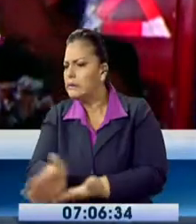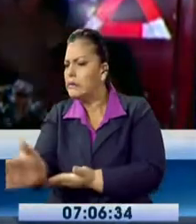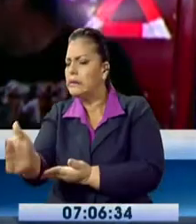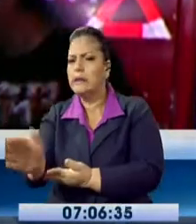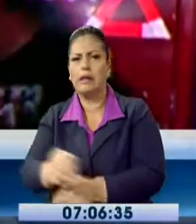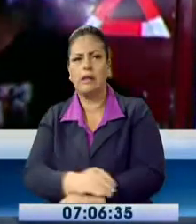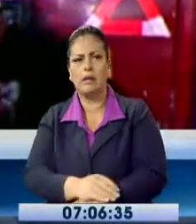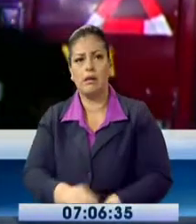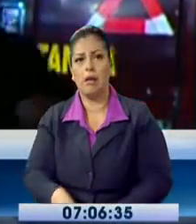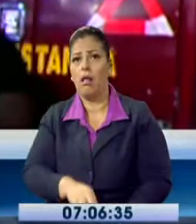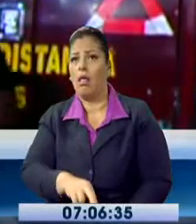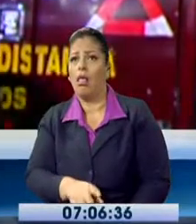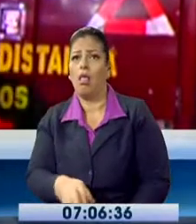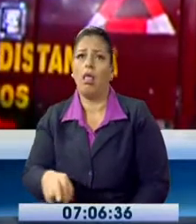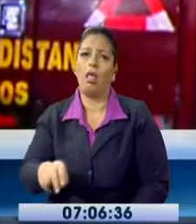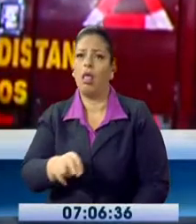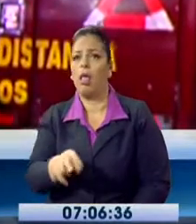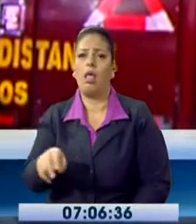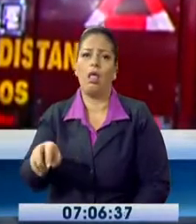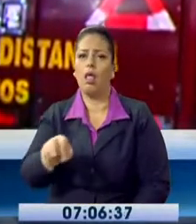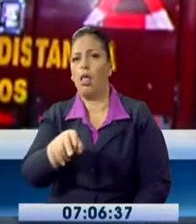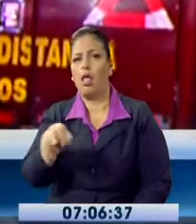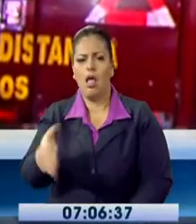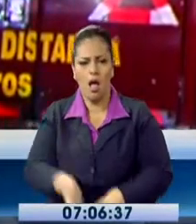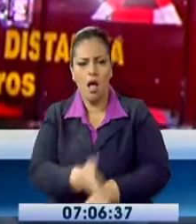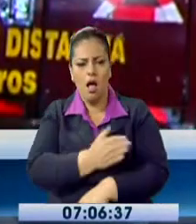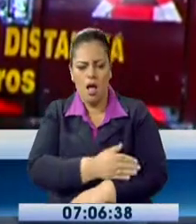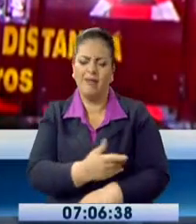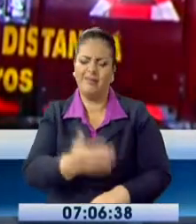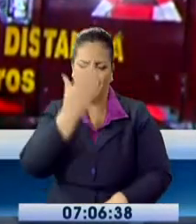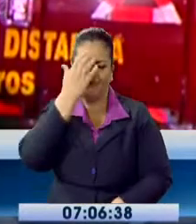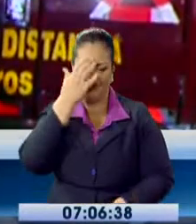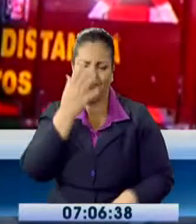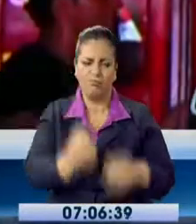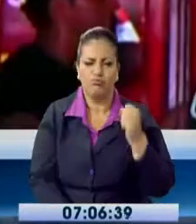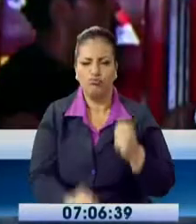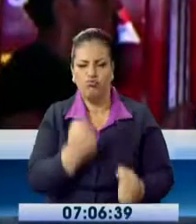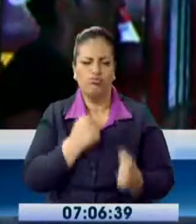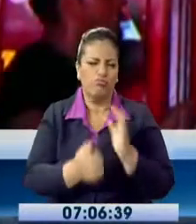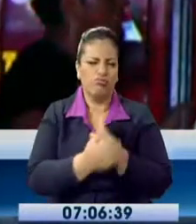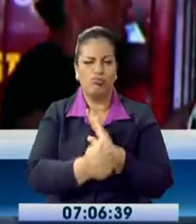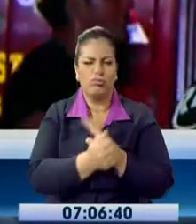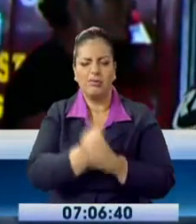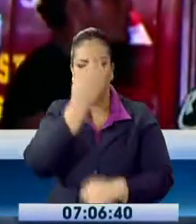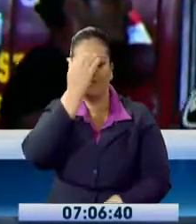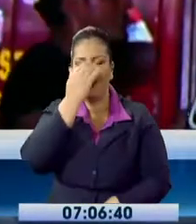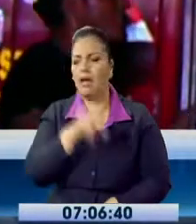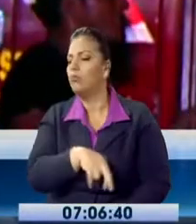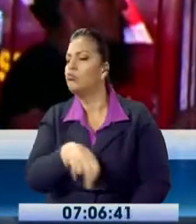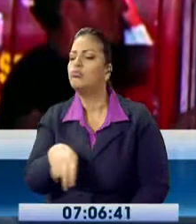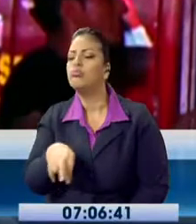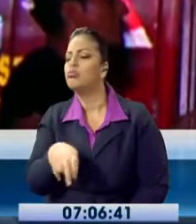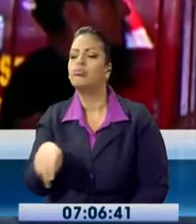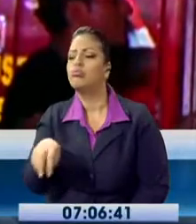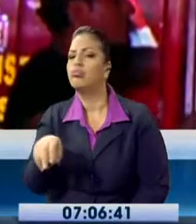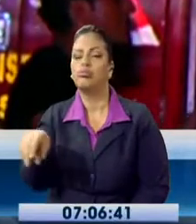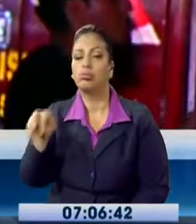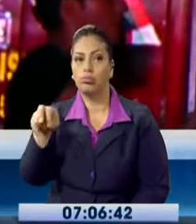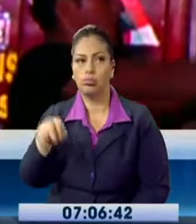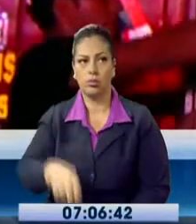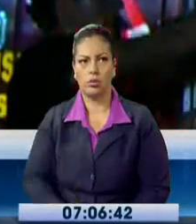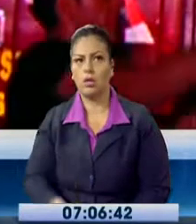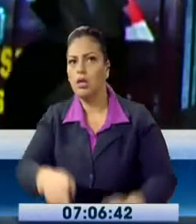que subir, pero bueno, el entrenamiento, eso es lo que nos hace para combatir este tipo de fuego. La una vivienda era de caña y palo, y la